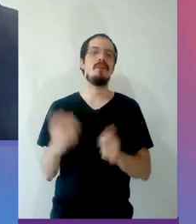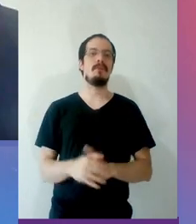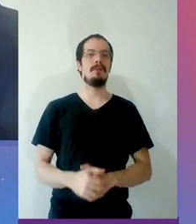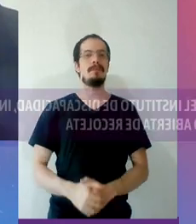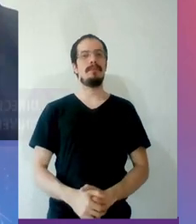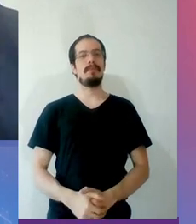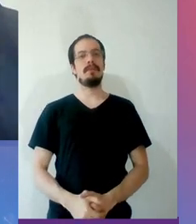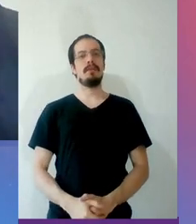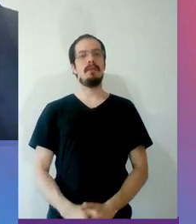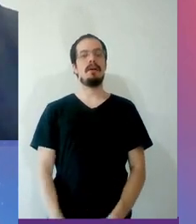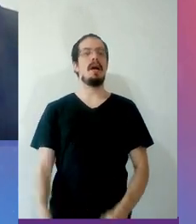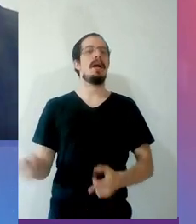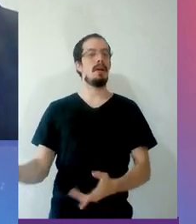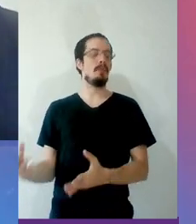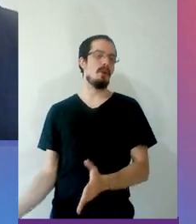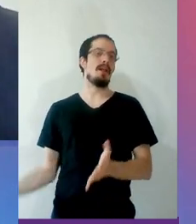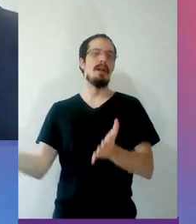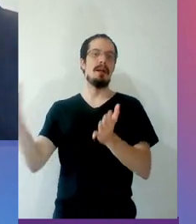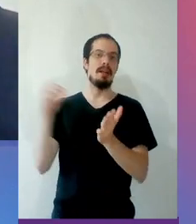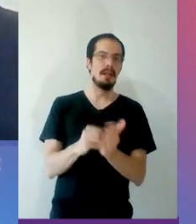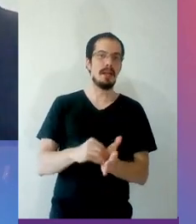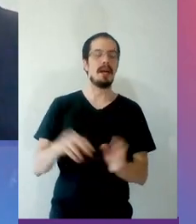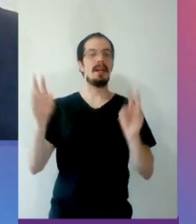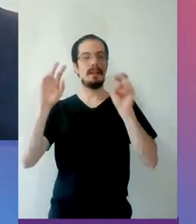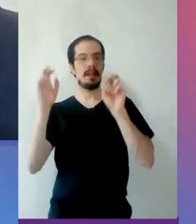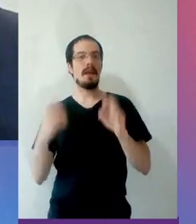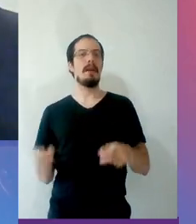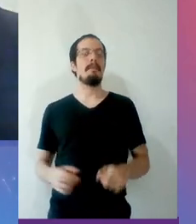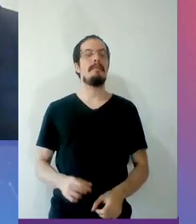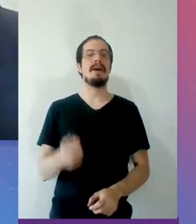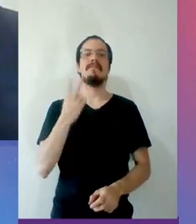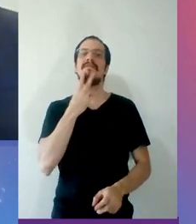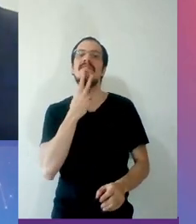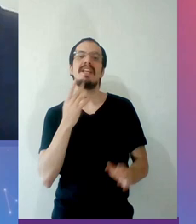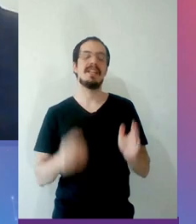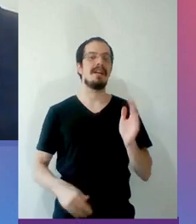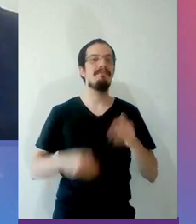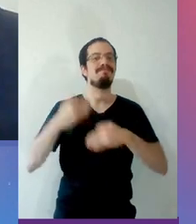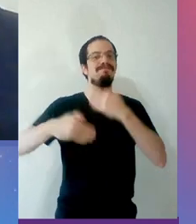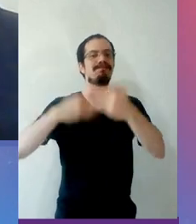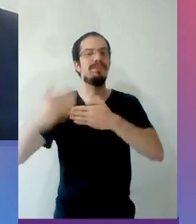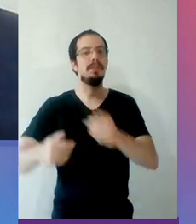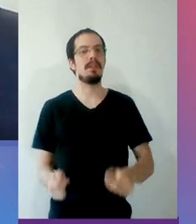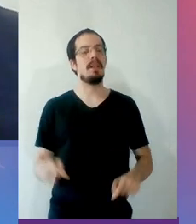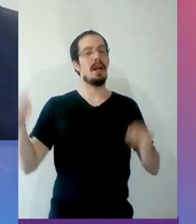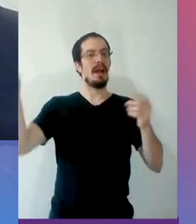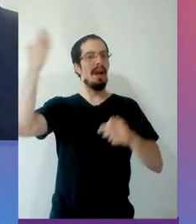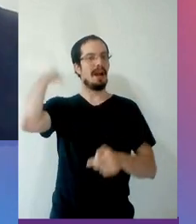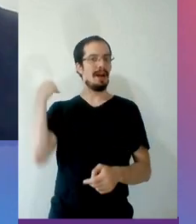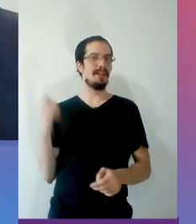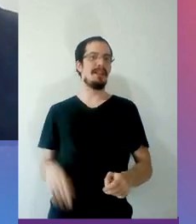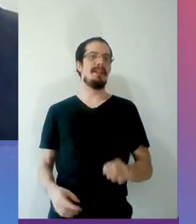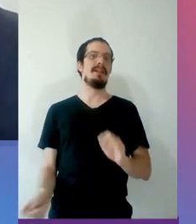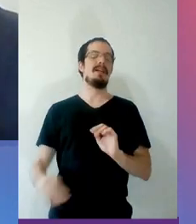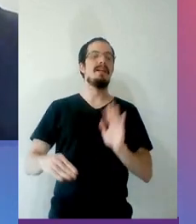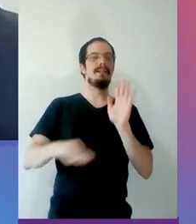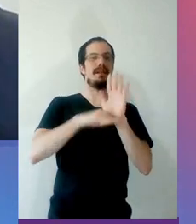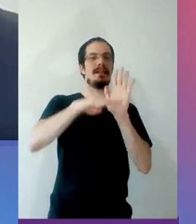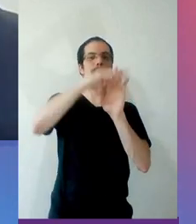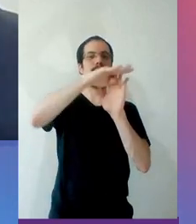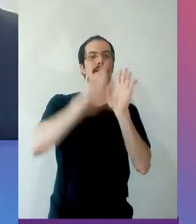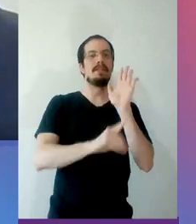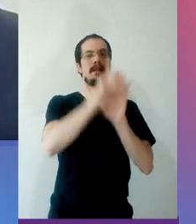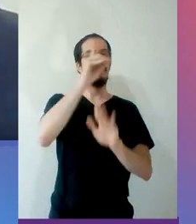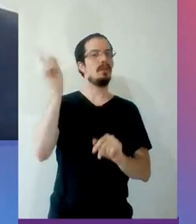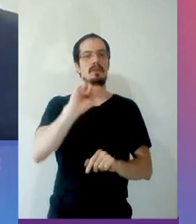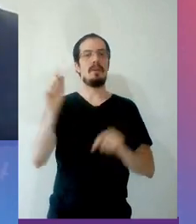se incorpora hoy día el concepto de curso de vida, ¿cierto? Que antes uno hablaba de etapas del desarrollo y cómo hoy día hablamos de curso de